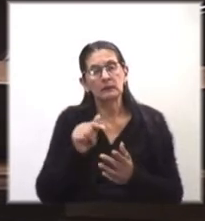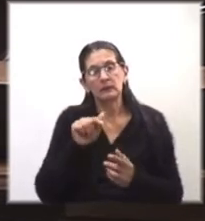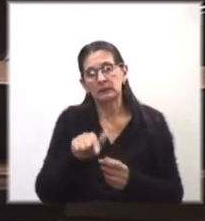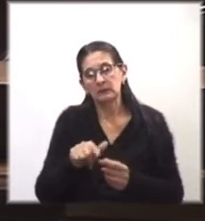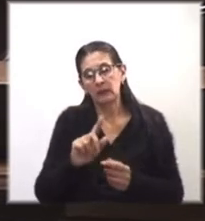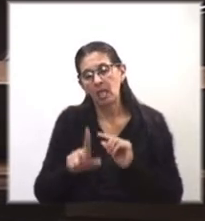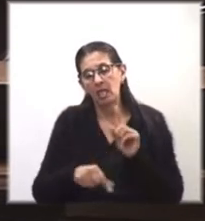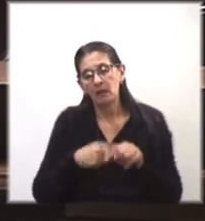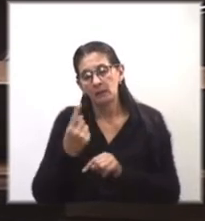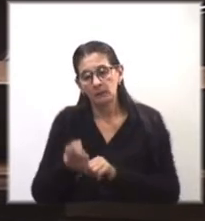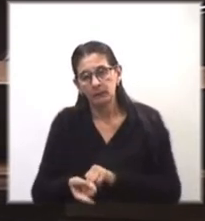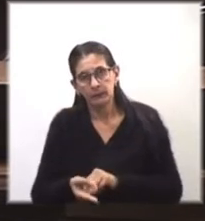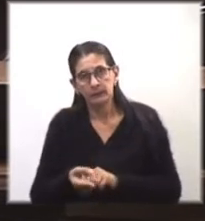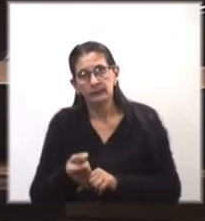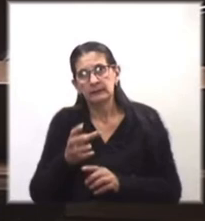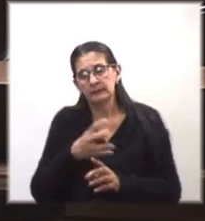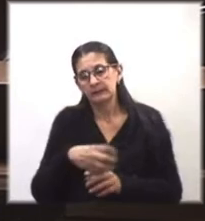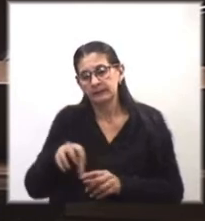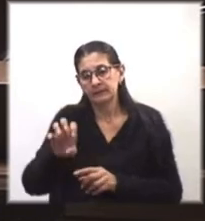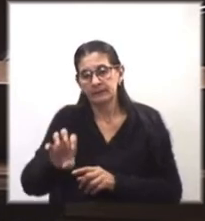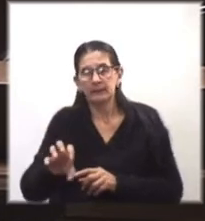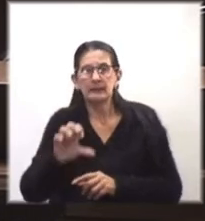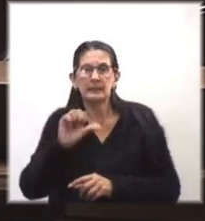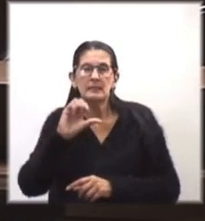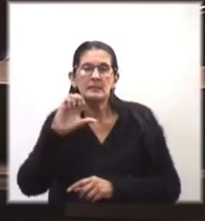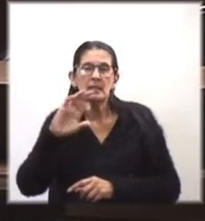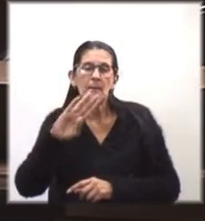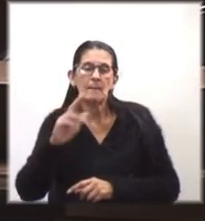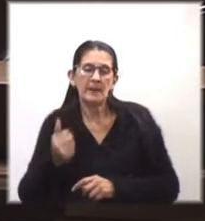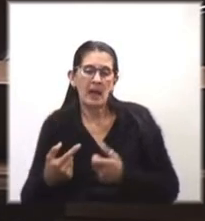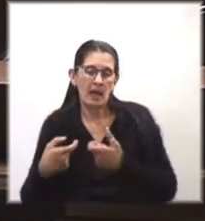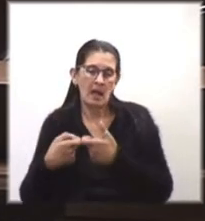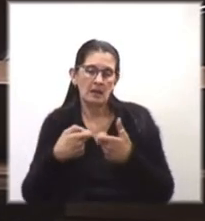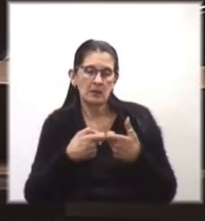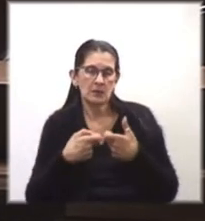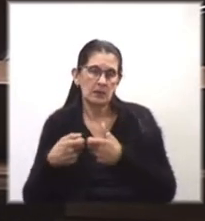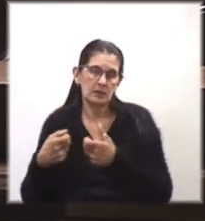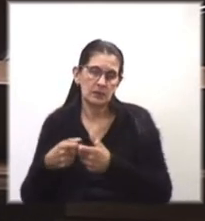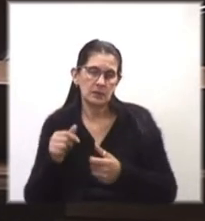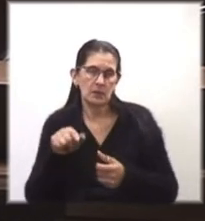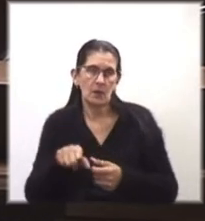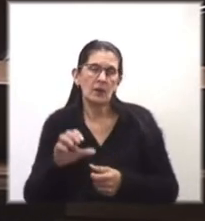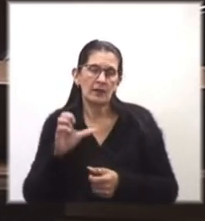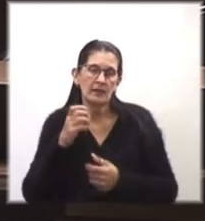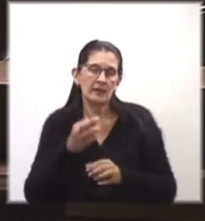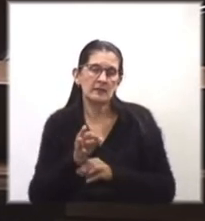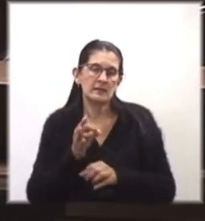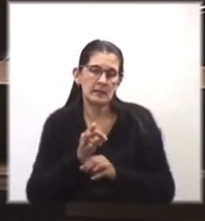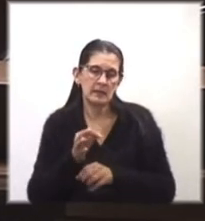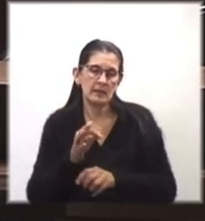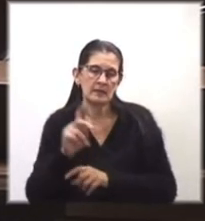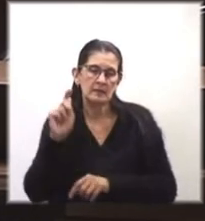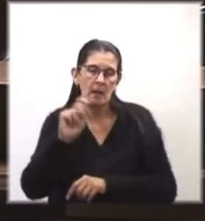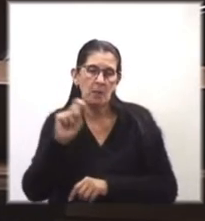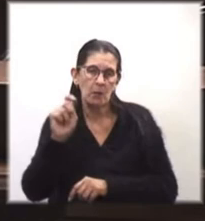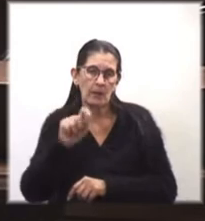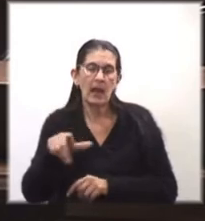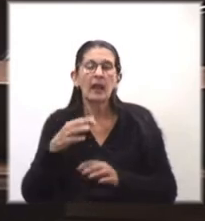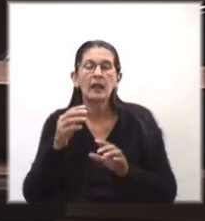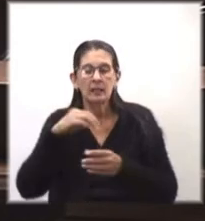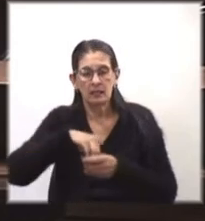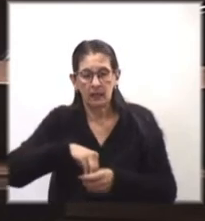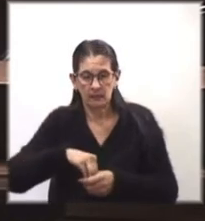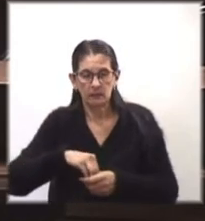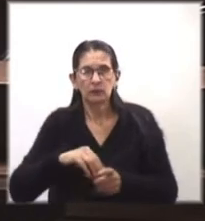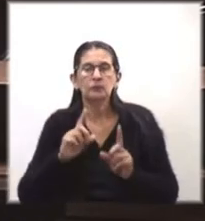dando lugar a la CEPA, la Asociación Social y Cultural de Estudiantes de la Enseñanza Pública, que también cumple un rol